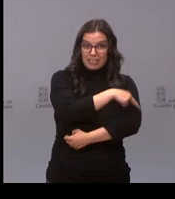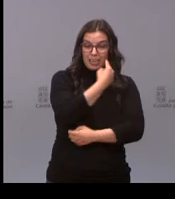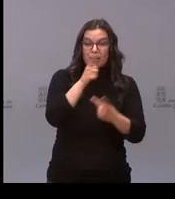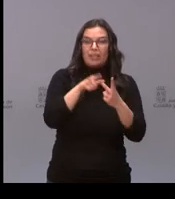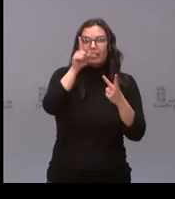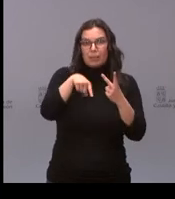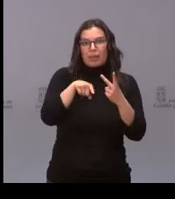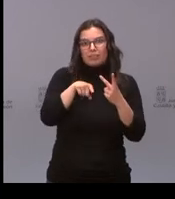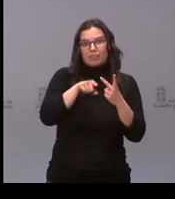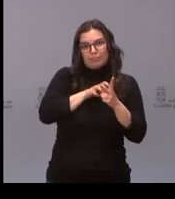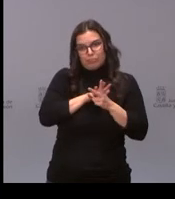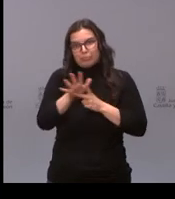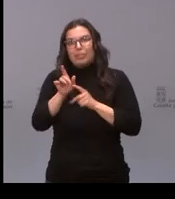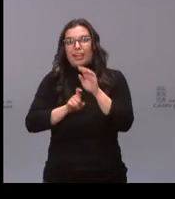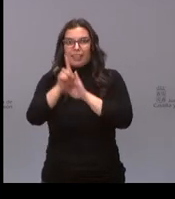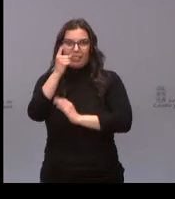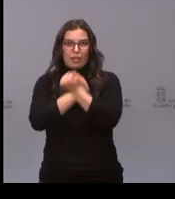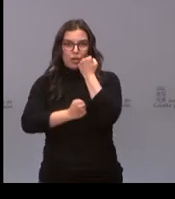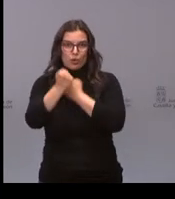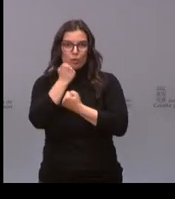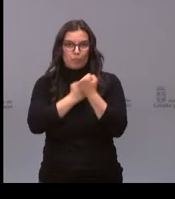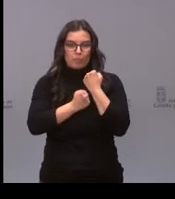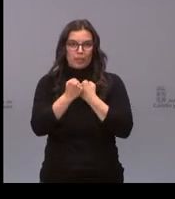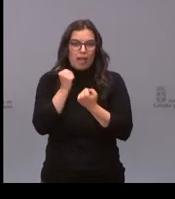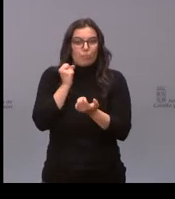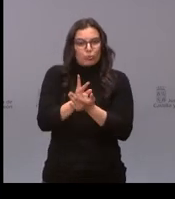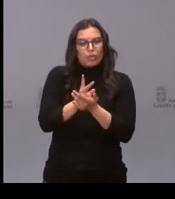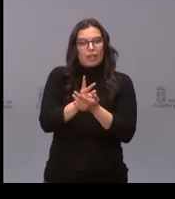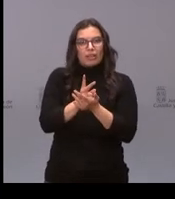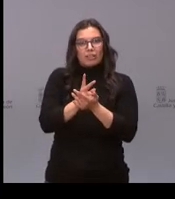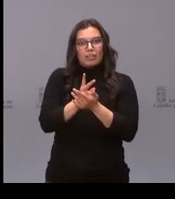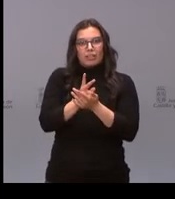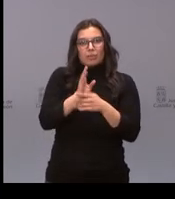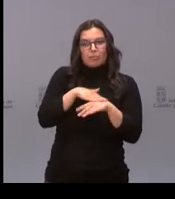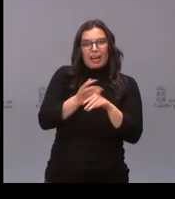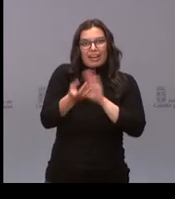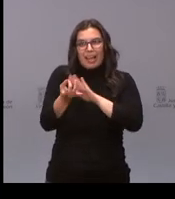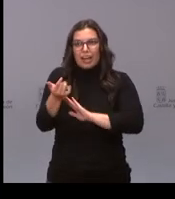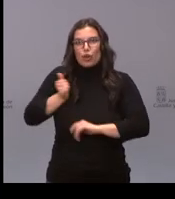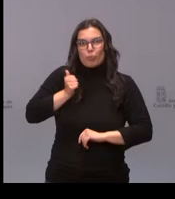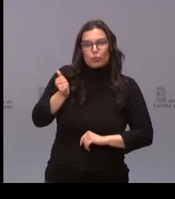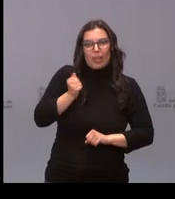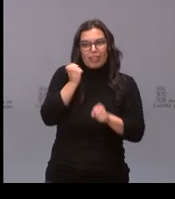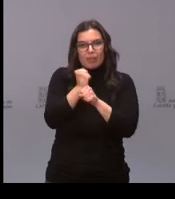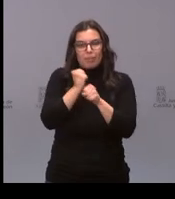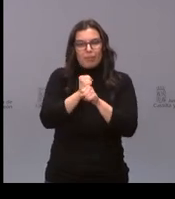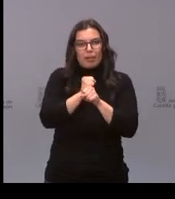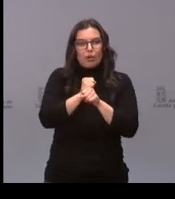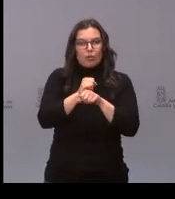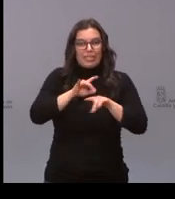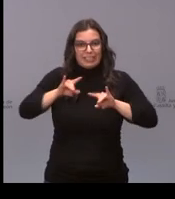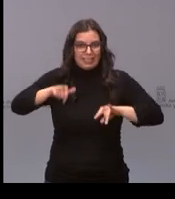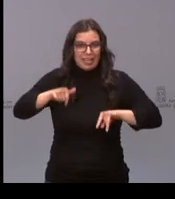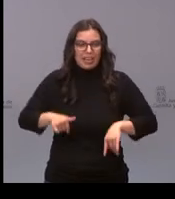lado, la recuperación económica, la apuesta por la generación de oportunidades y de empleo de nuestra